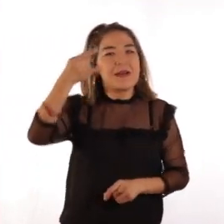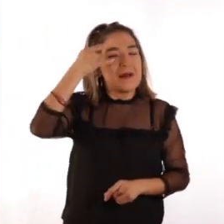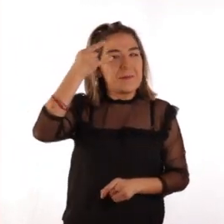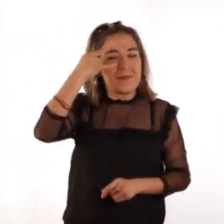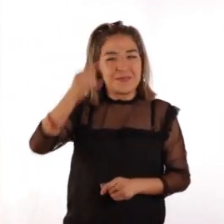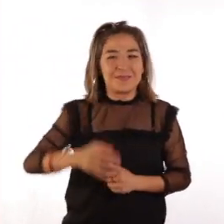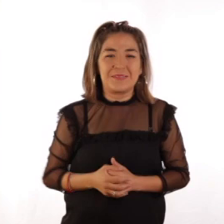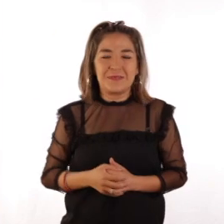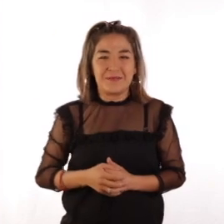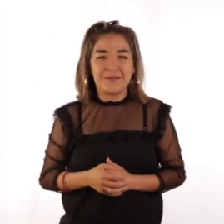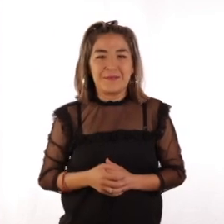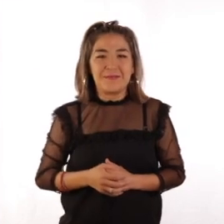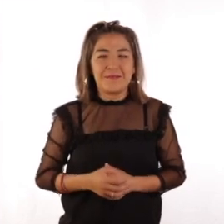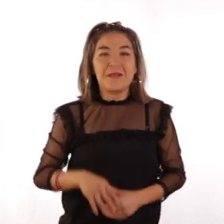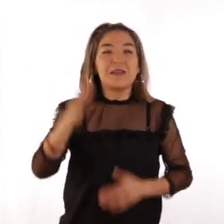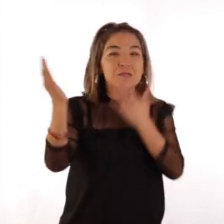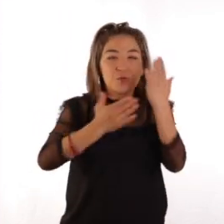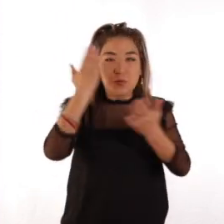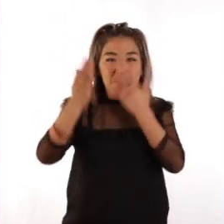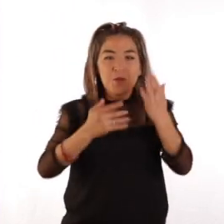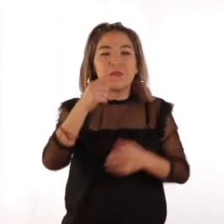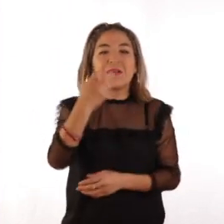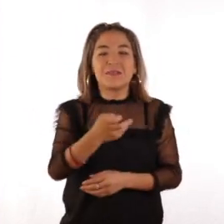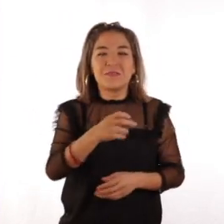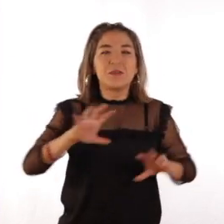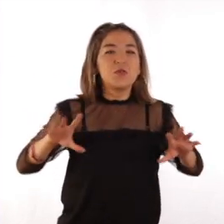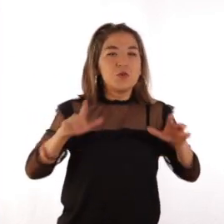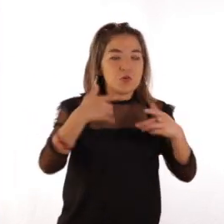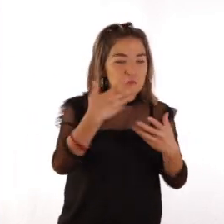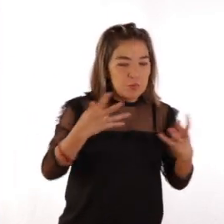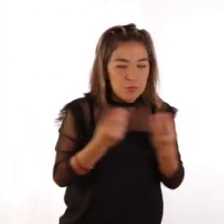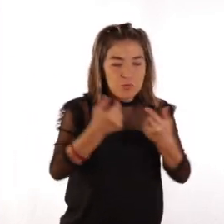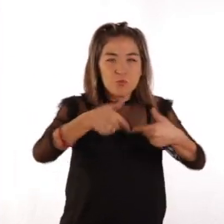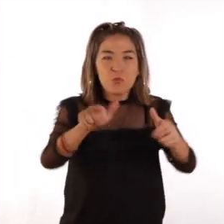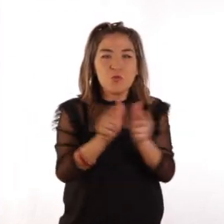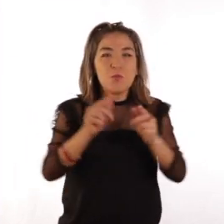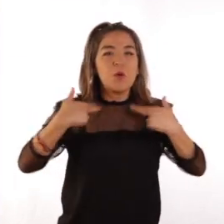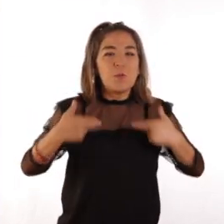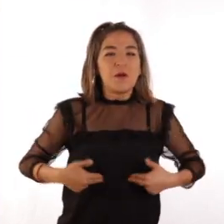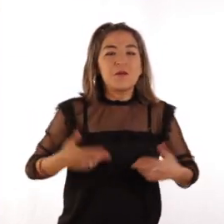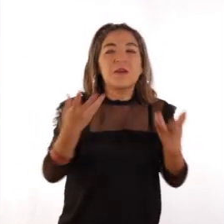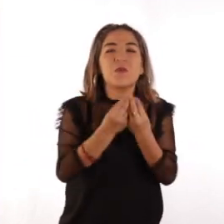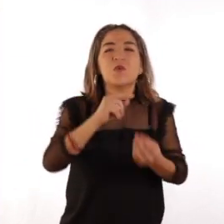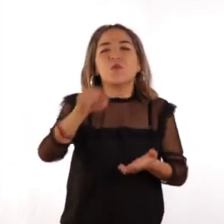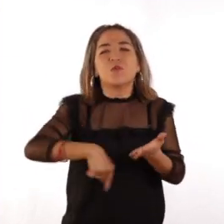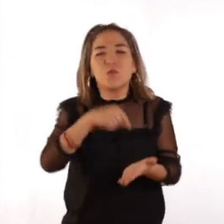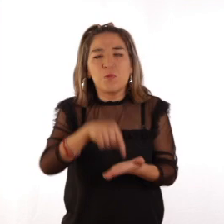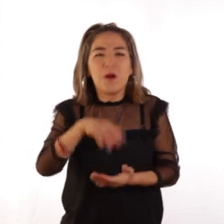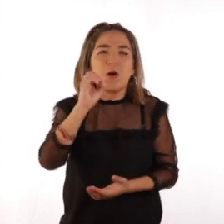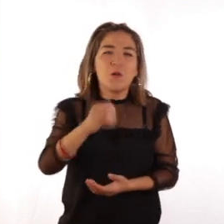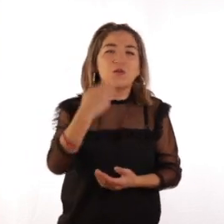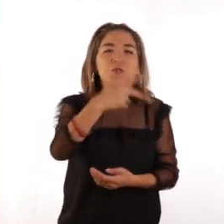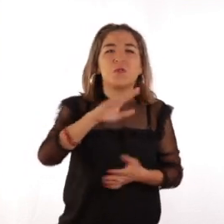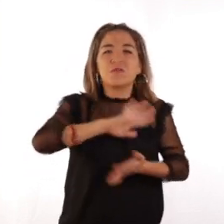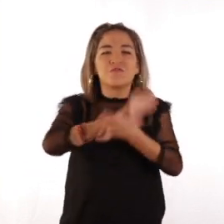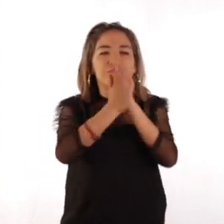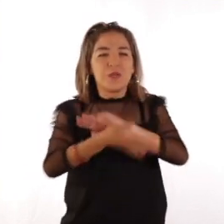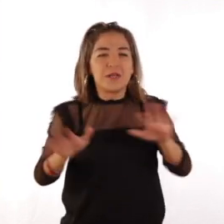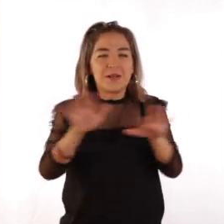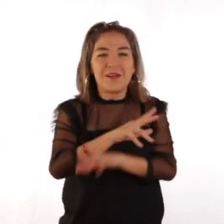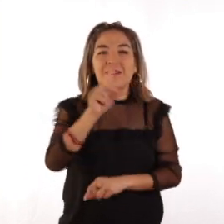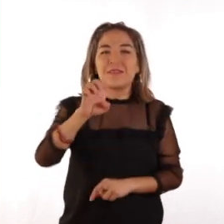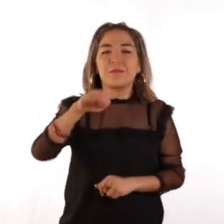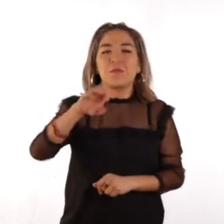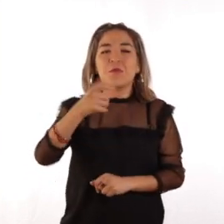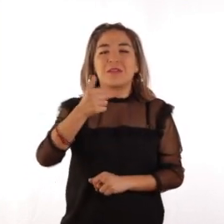Candelaria. Campeche. Estudio estadístico de una colectividad humana referido a un determinado momento o a su